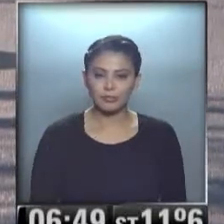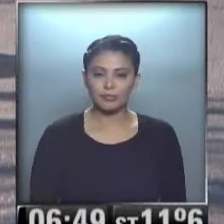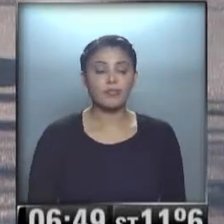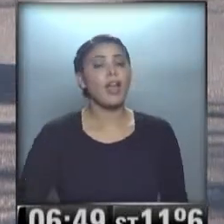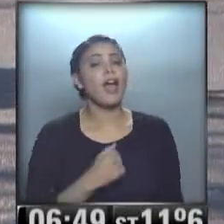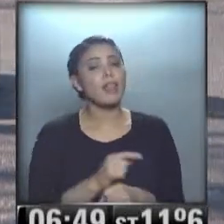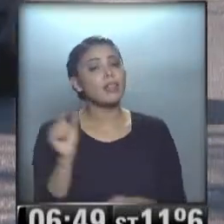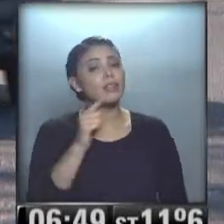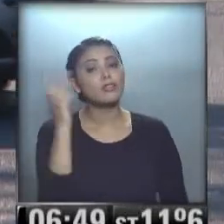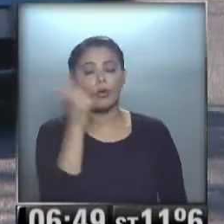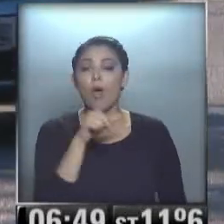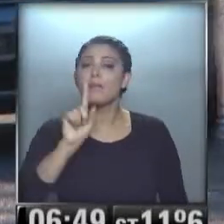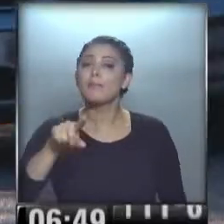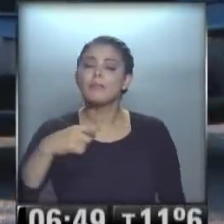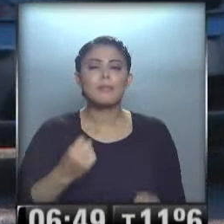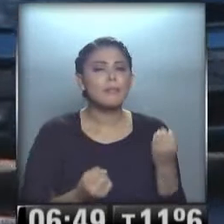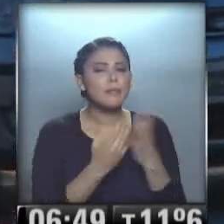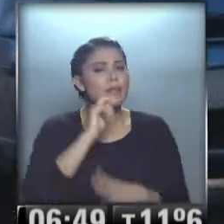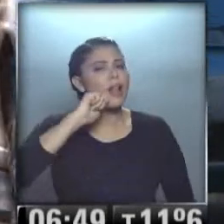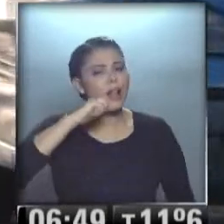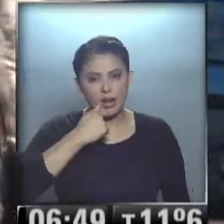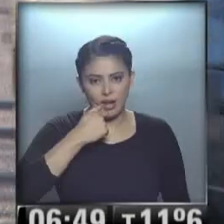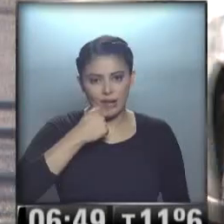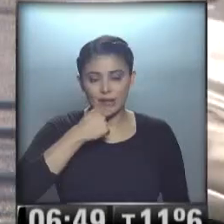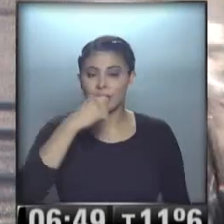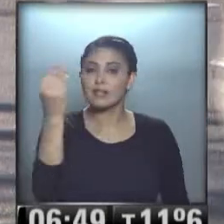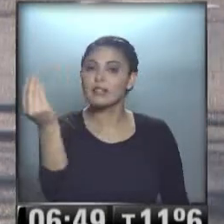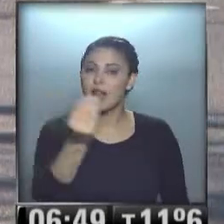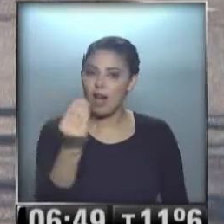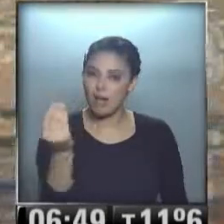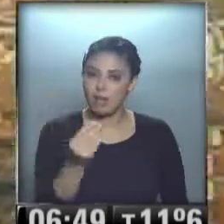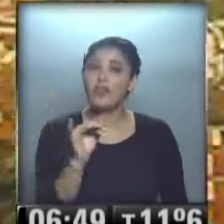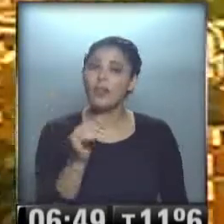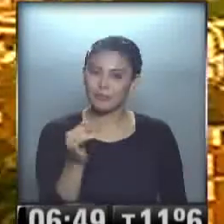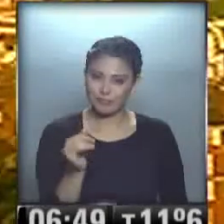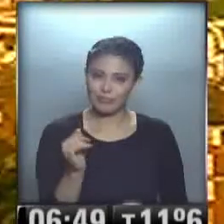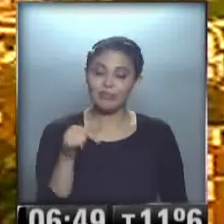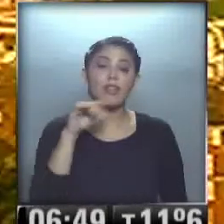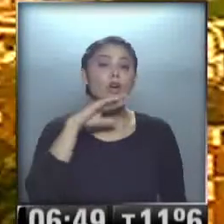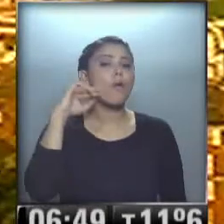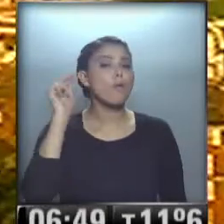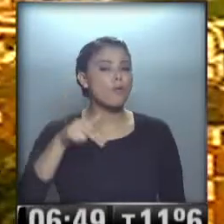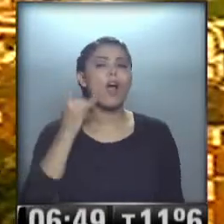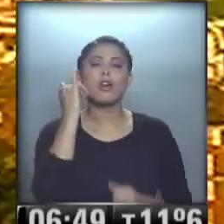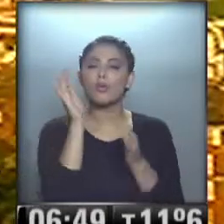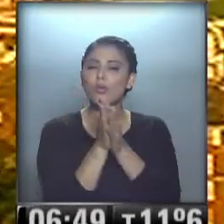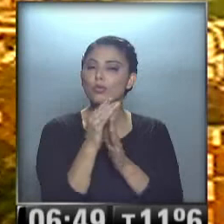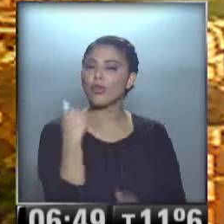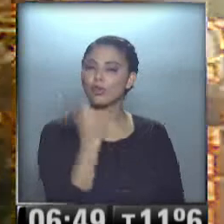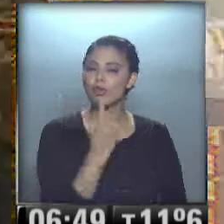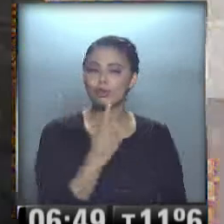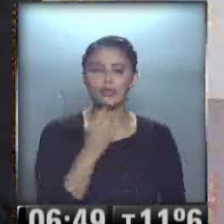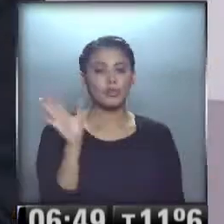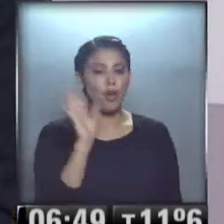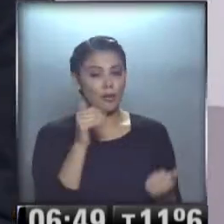luego, Hugo. Mañana, bonita mañana. Y para el sábado, sí, lo tenemos a Juan Carlos aquí con nosotros. Hola,